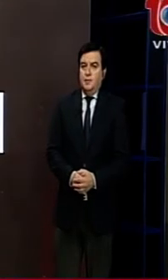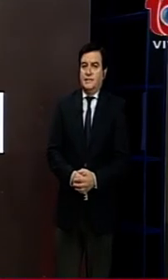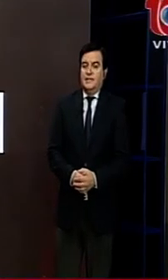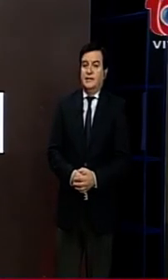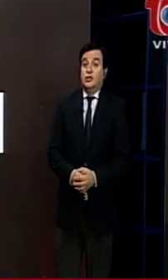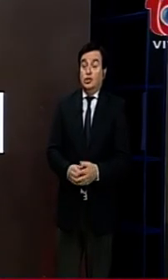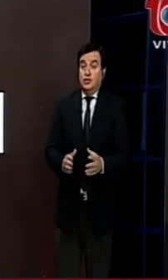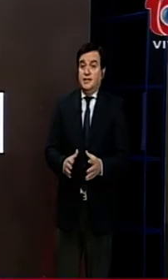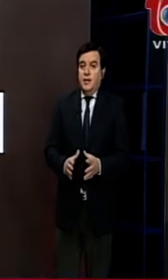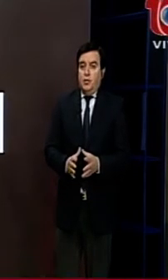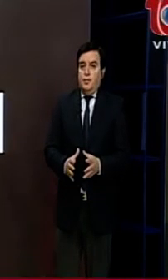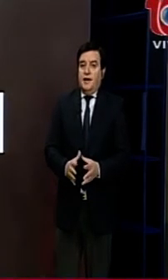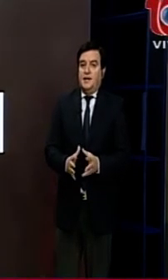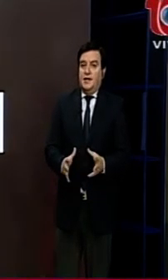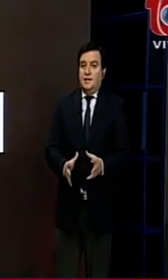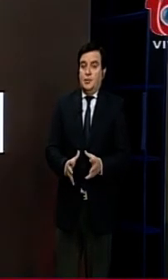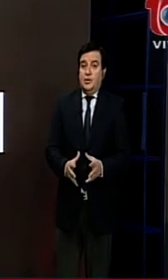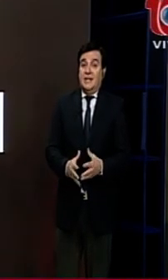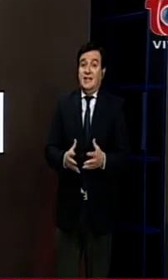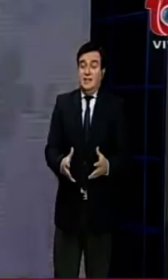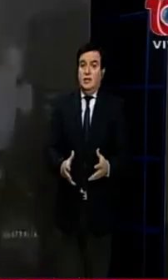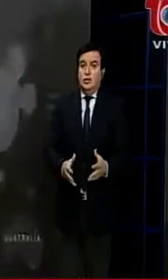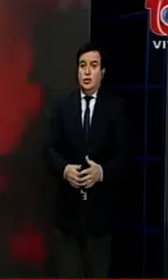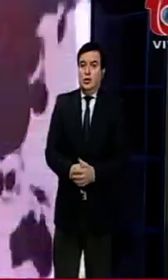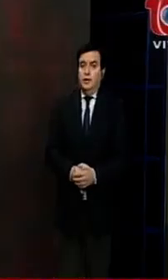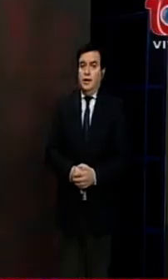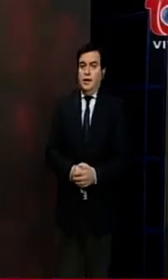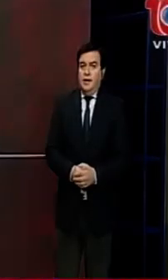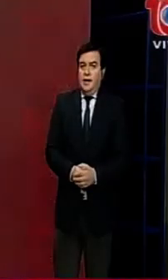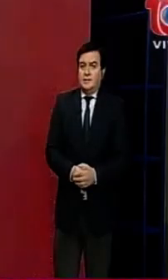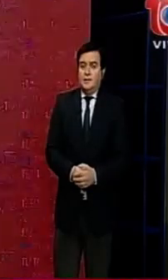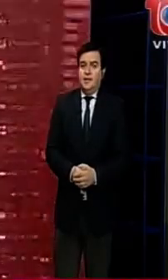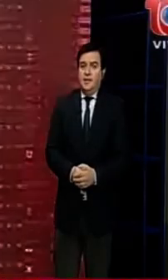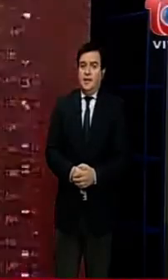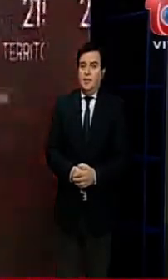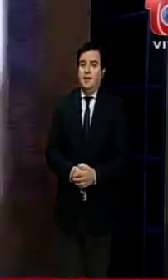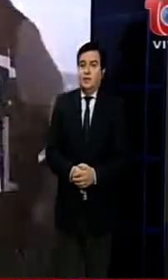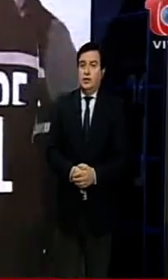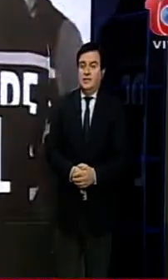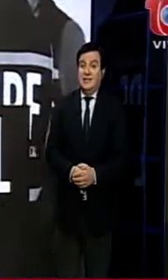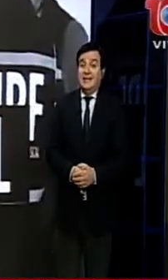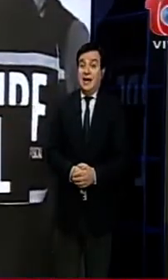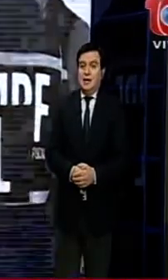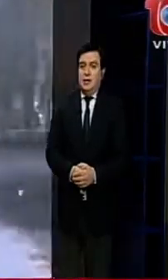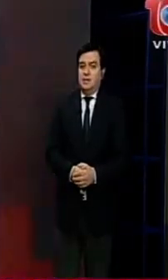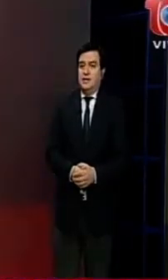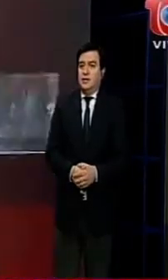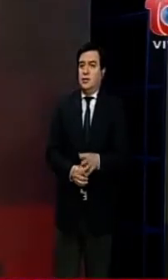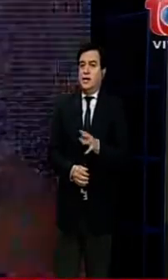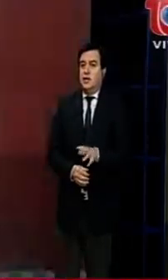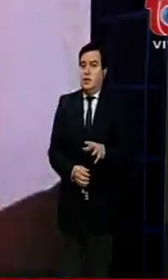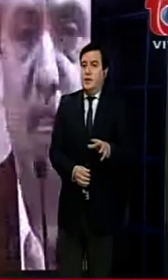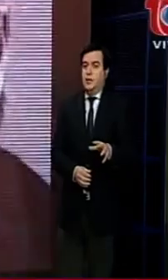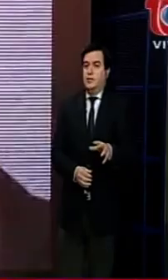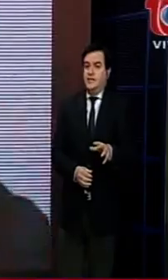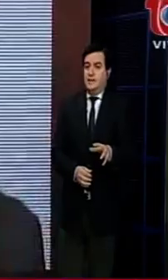Dijo ayer el presidente entonces, un país que se muestra distinto con las medidas de prevención y sanitarias, lo que se ha hecho